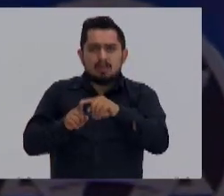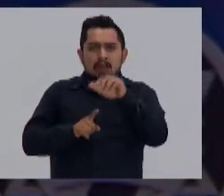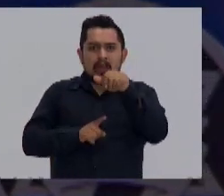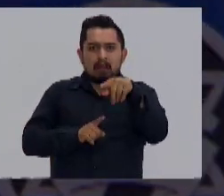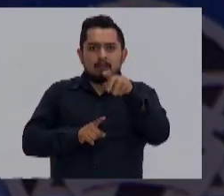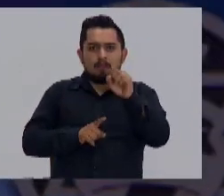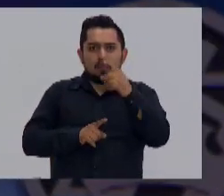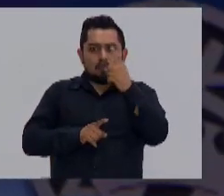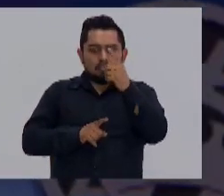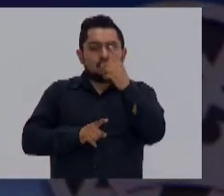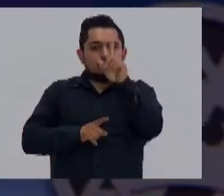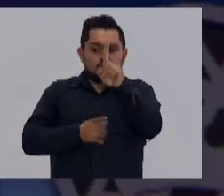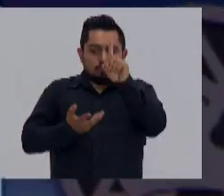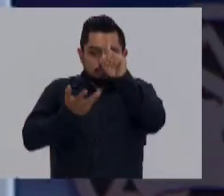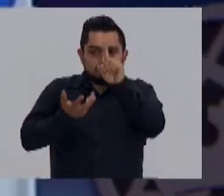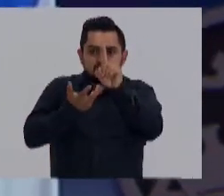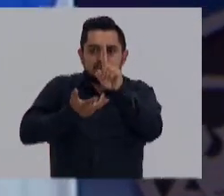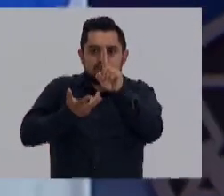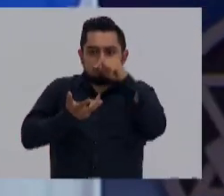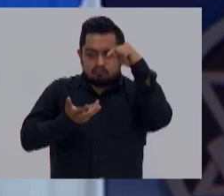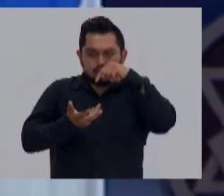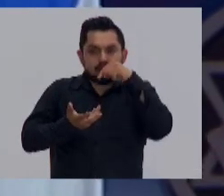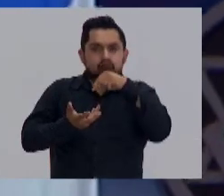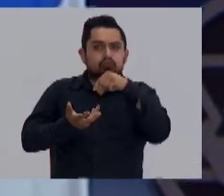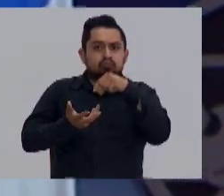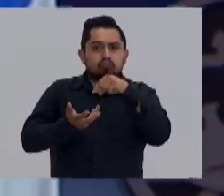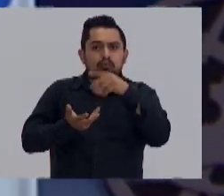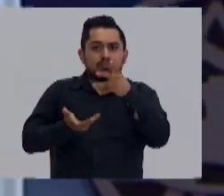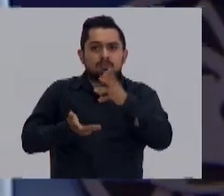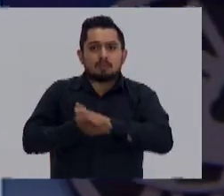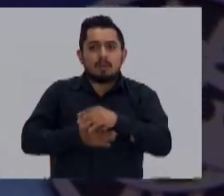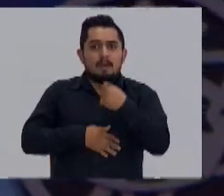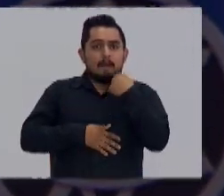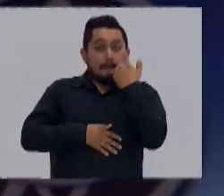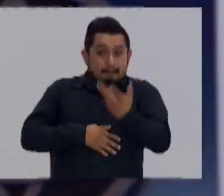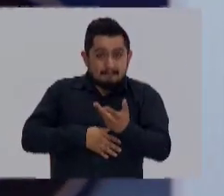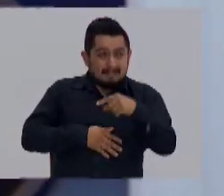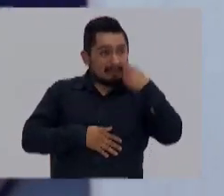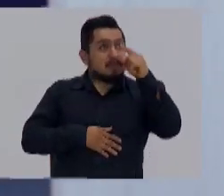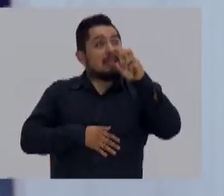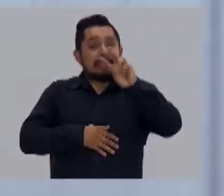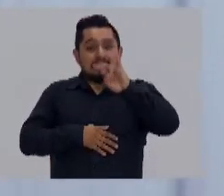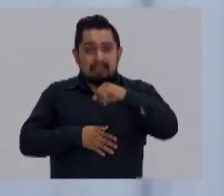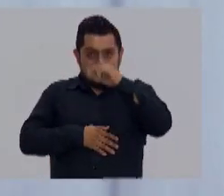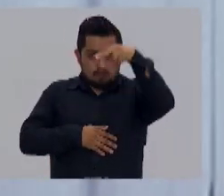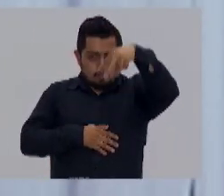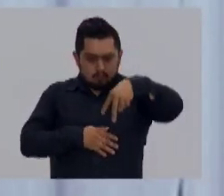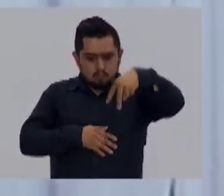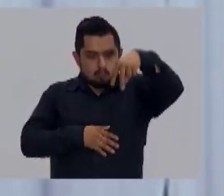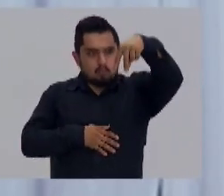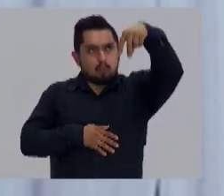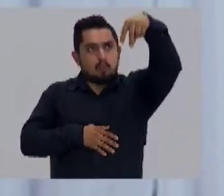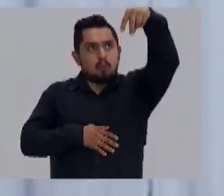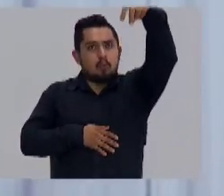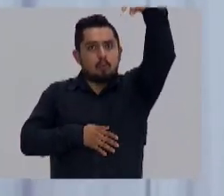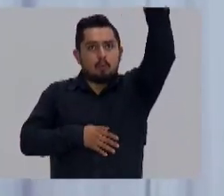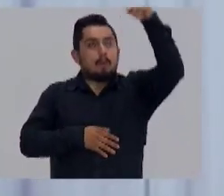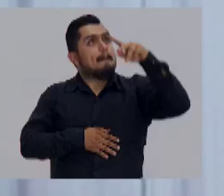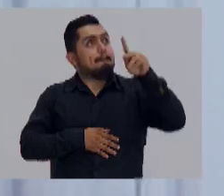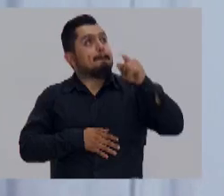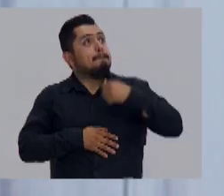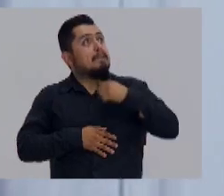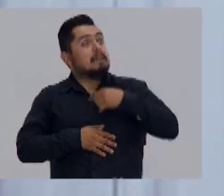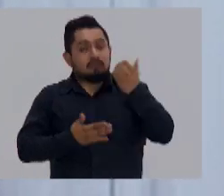apóstol a los judíos. Después de la ascensión de Jesús, él se dedicó a